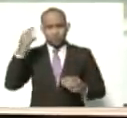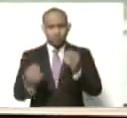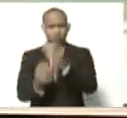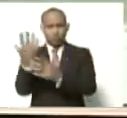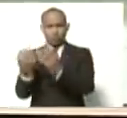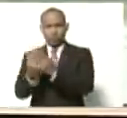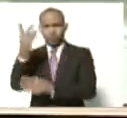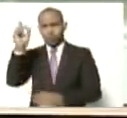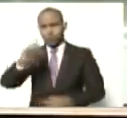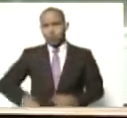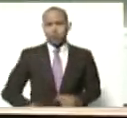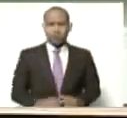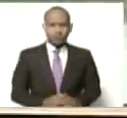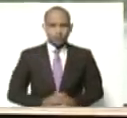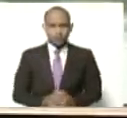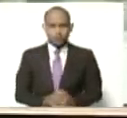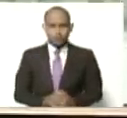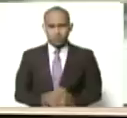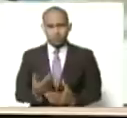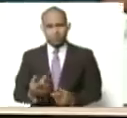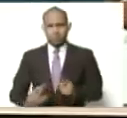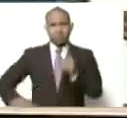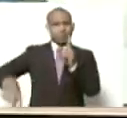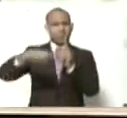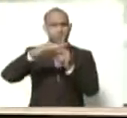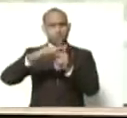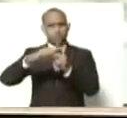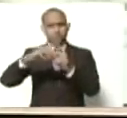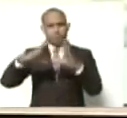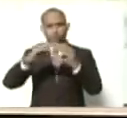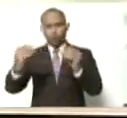innovadores. Y sumarlos a todos.